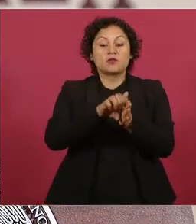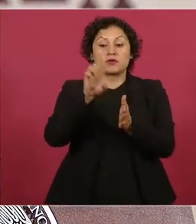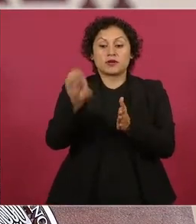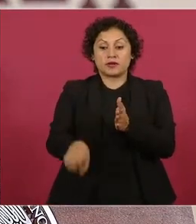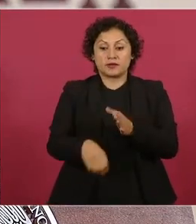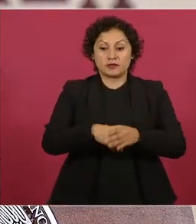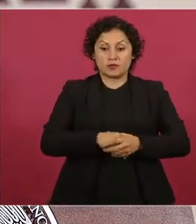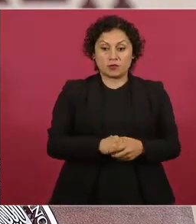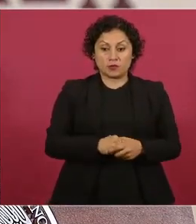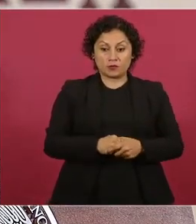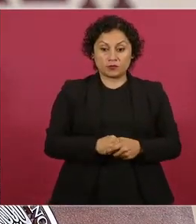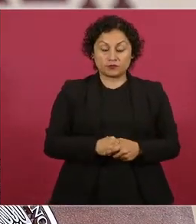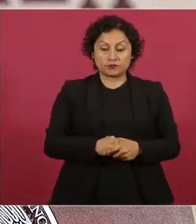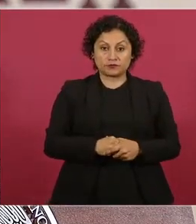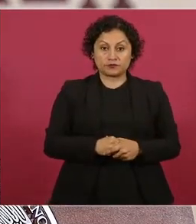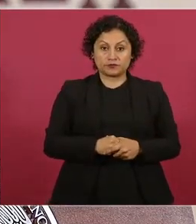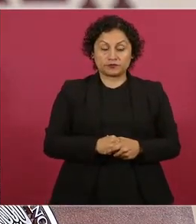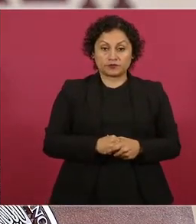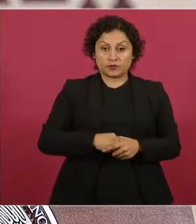presidente,